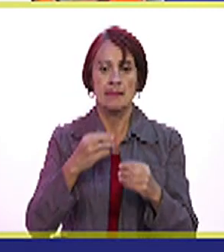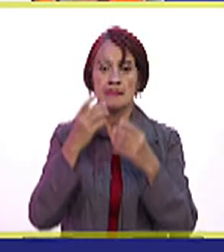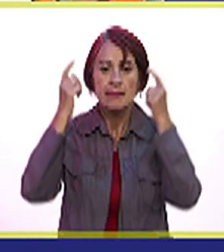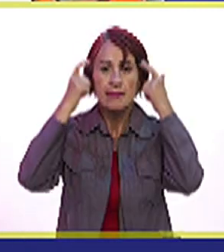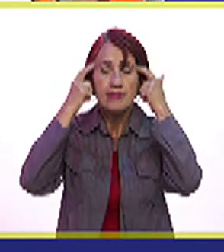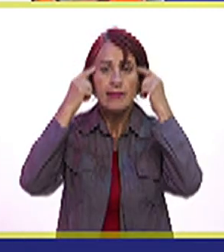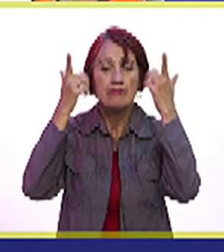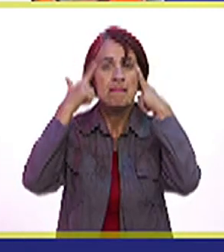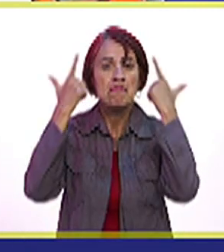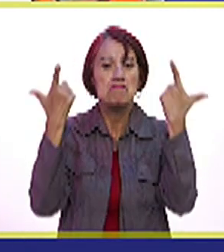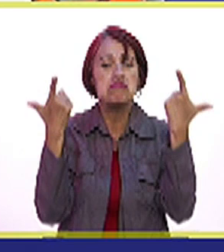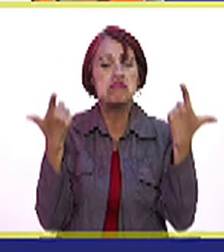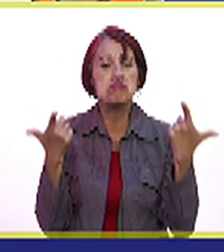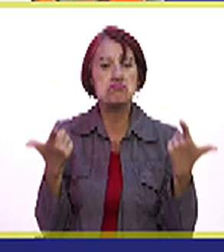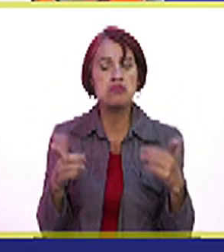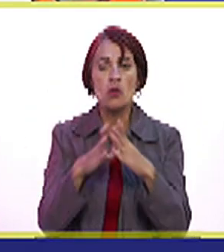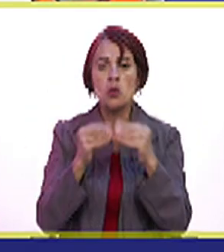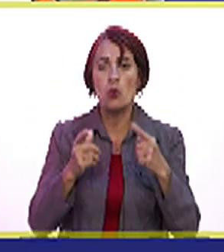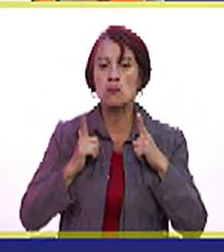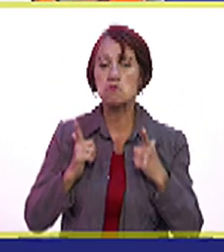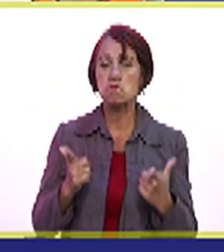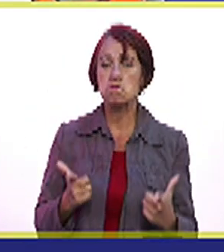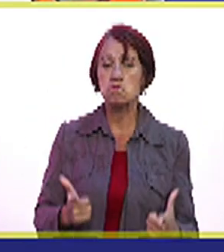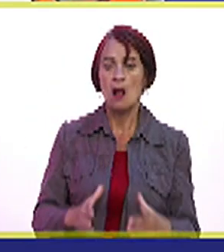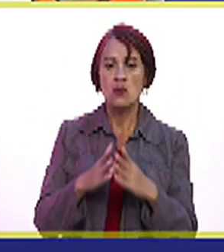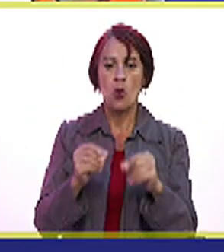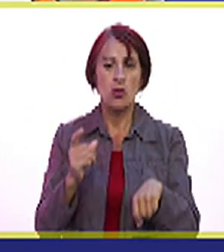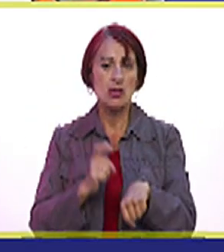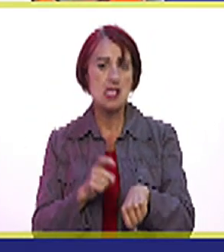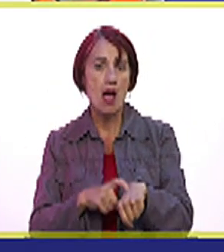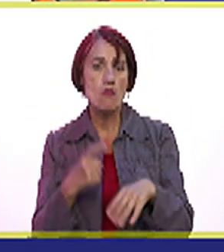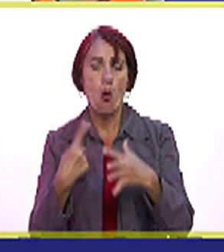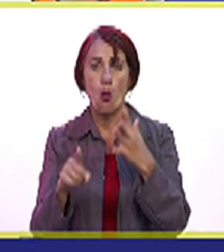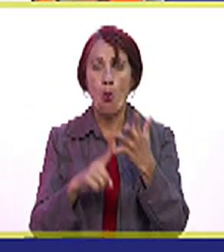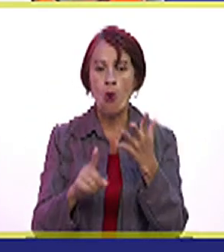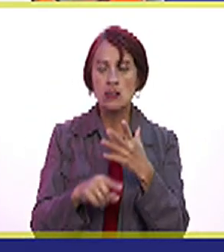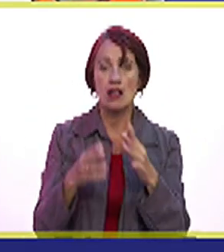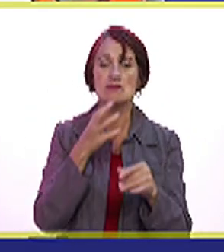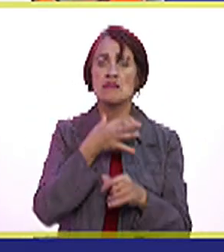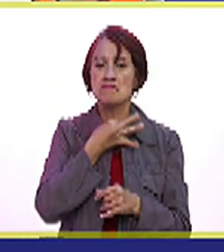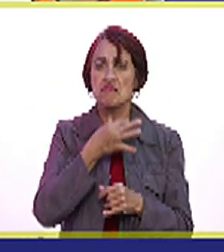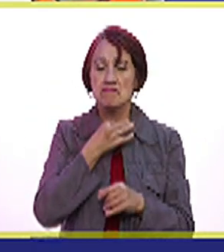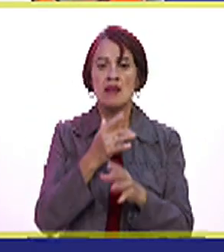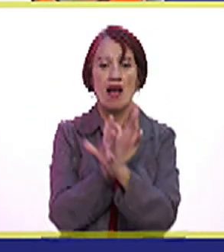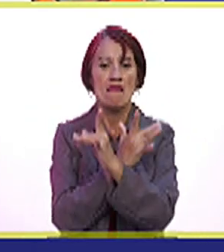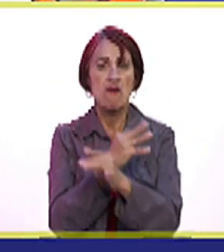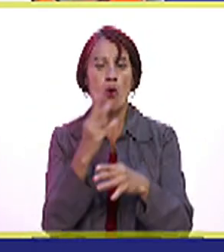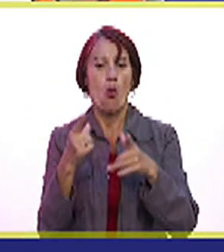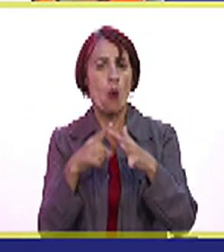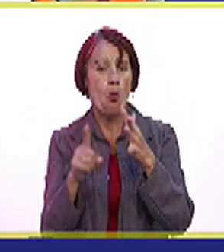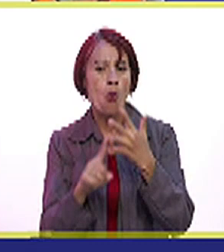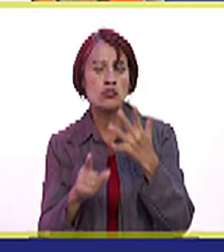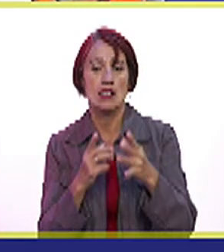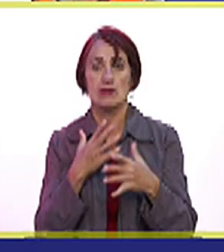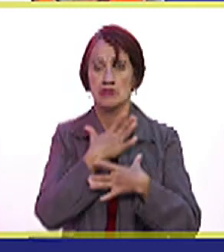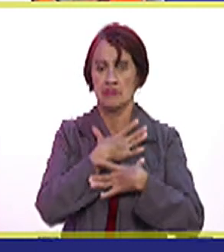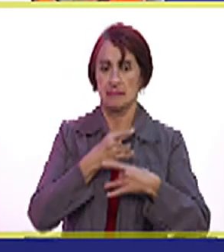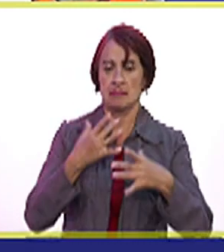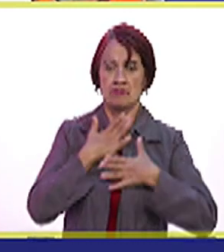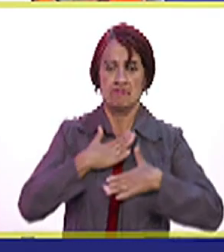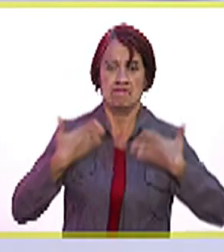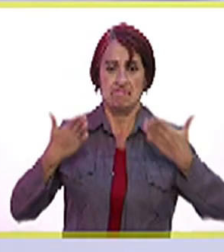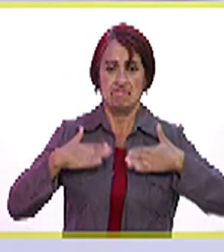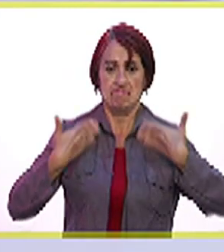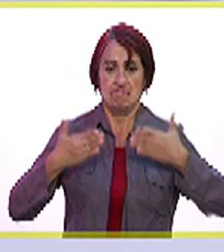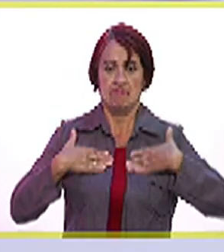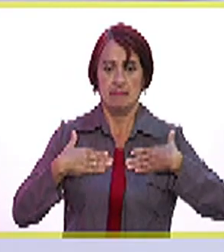la mente y dedicar nuestro tiempo libre a cosas que disfrutemos realmente, y no solamente a cosas que disfrutemos, sino a cosas que